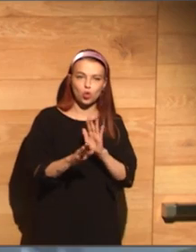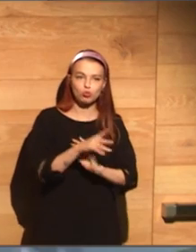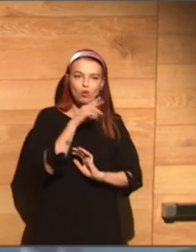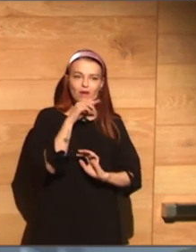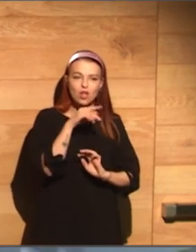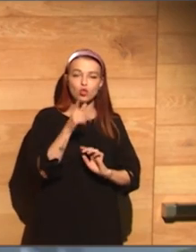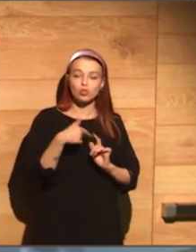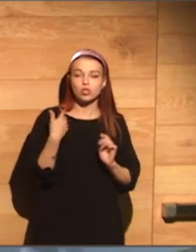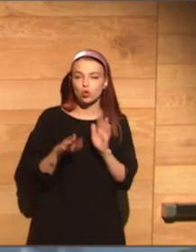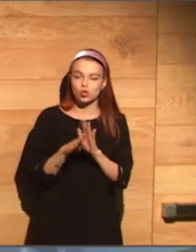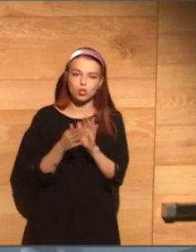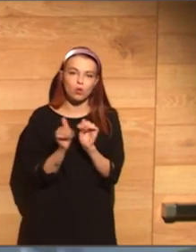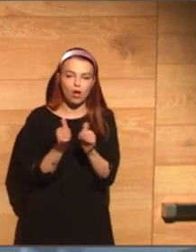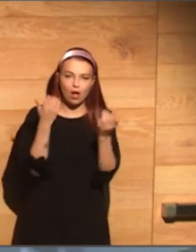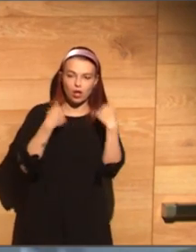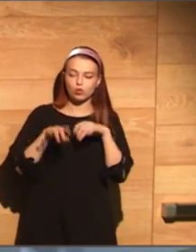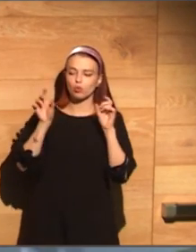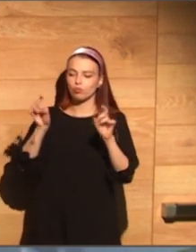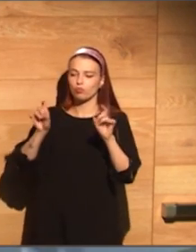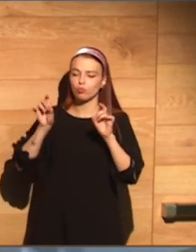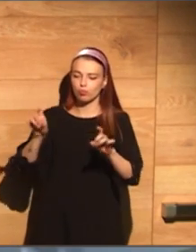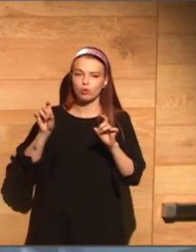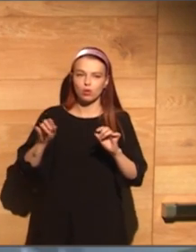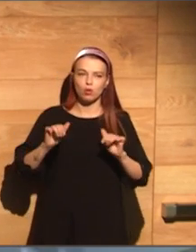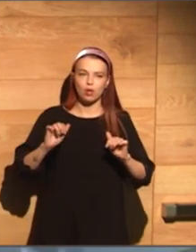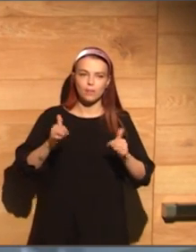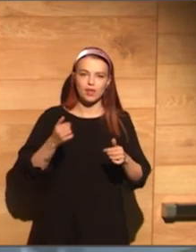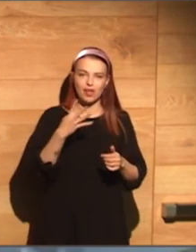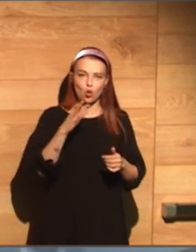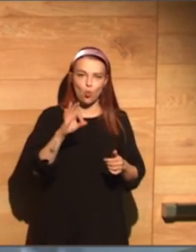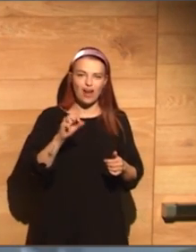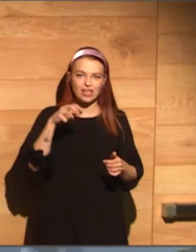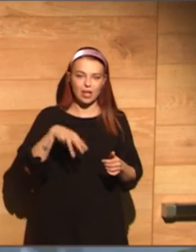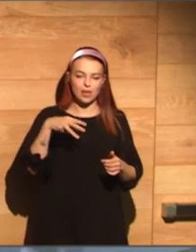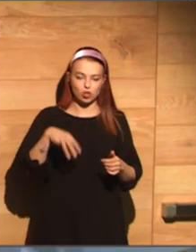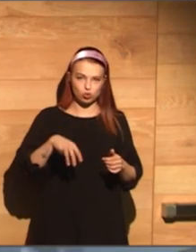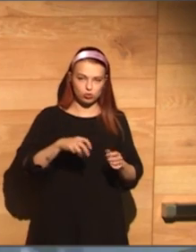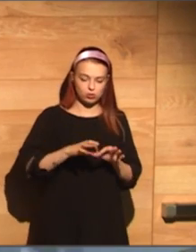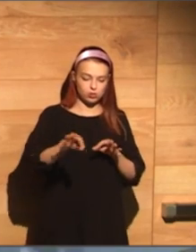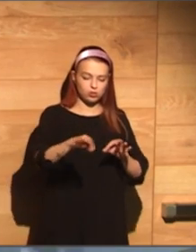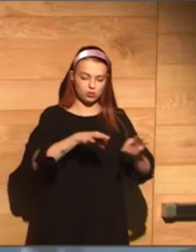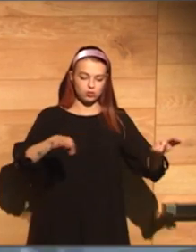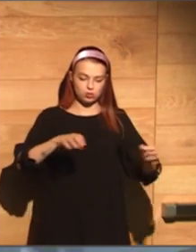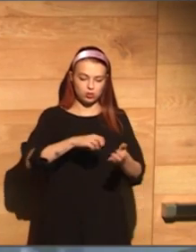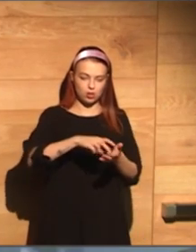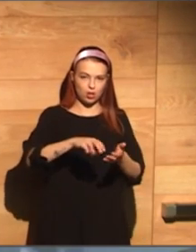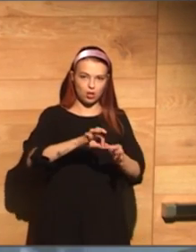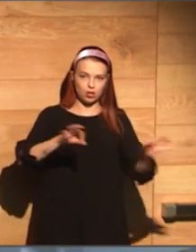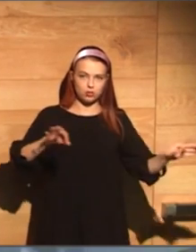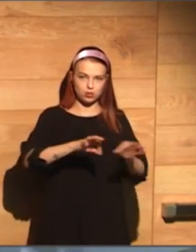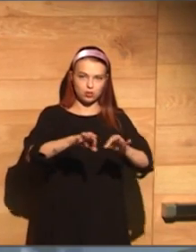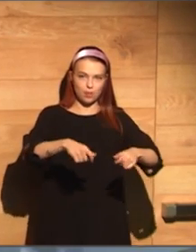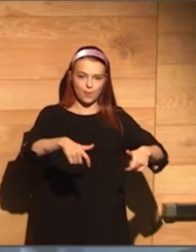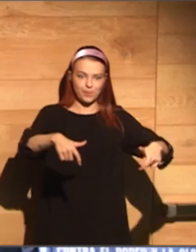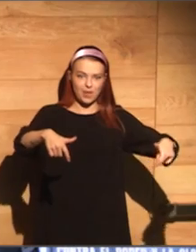mira, tú te cruzarías por aquí, seguid avanzando hacia allá, ve que están recorriendo 40 metros, ¿qué? Y pensado en un director de fotografía que dice, no sé qué voy a hacer aquí con